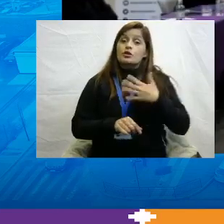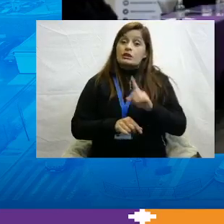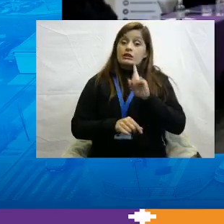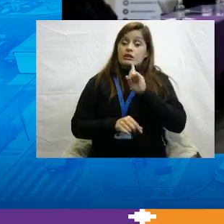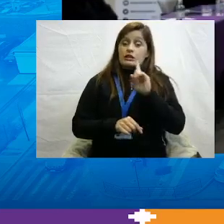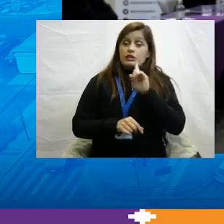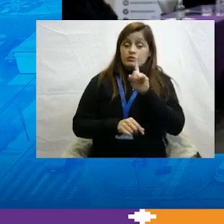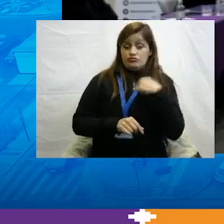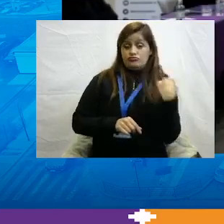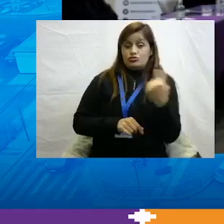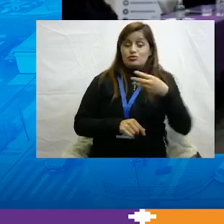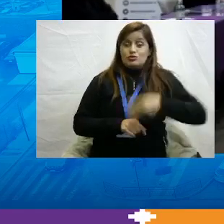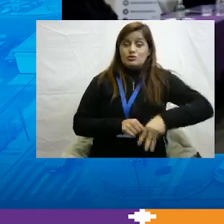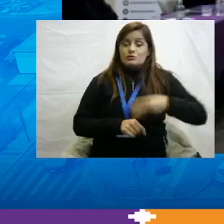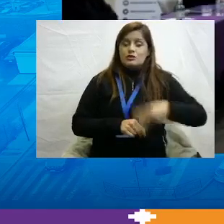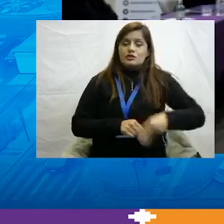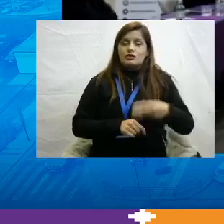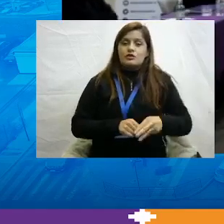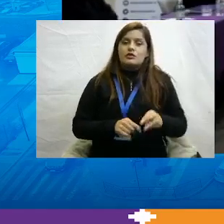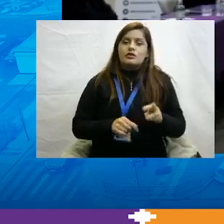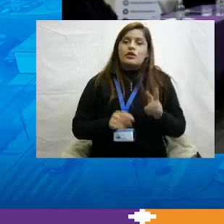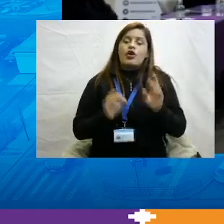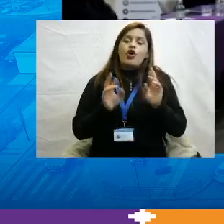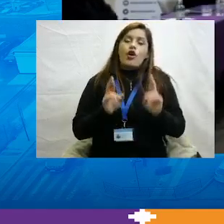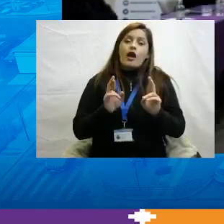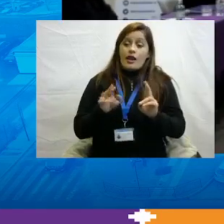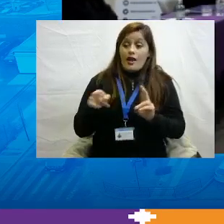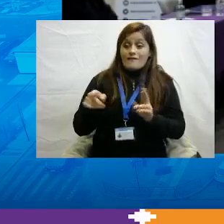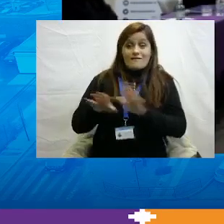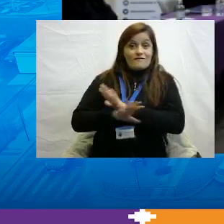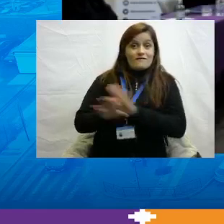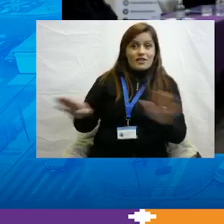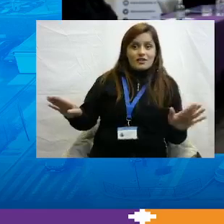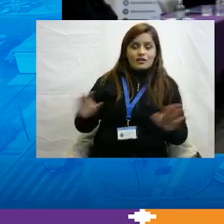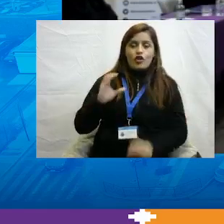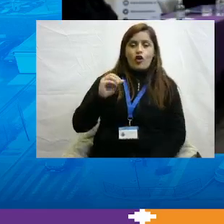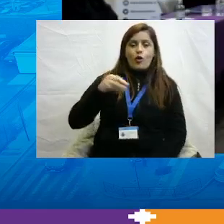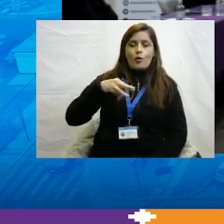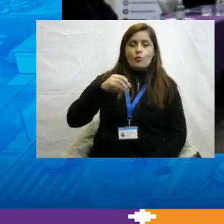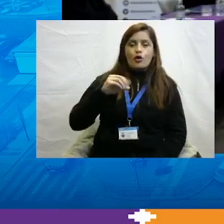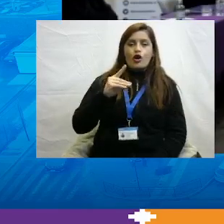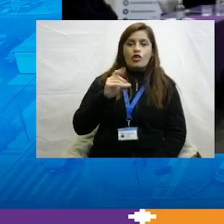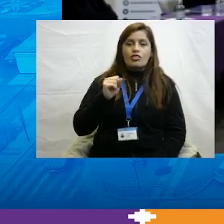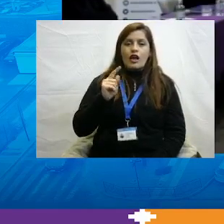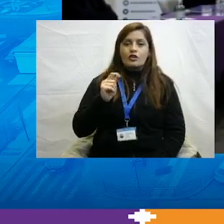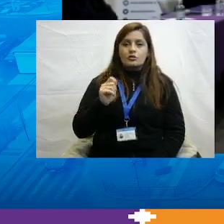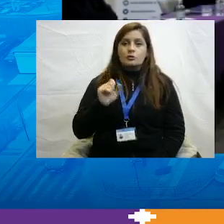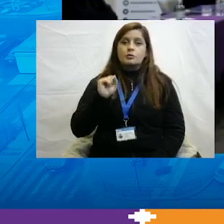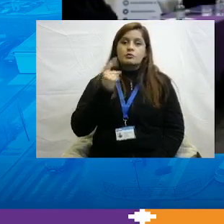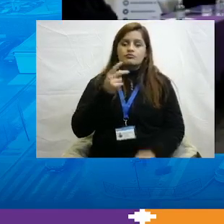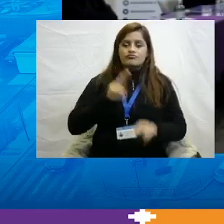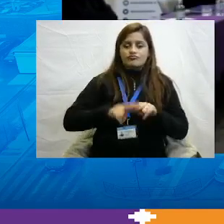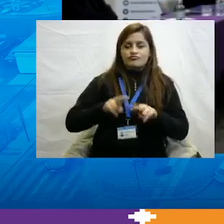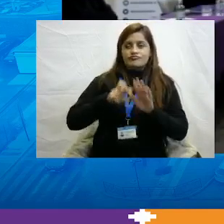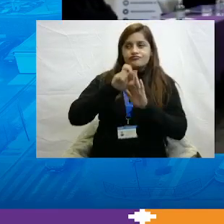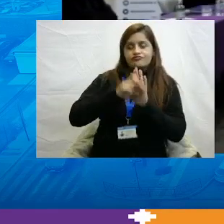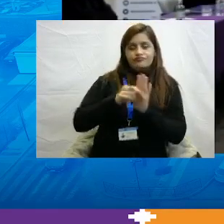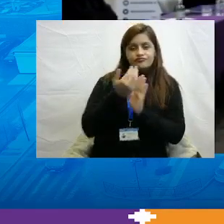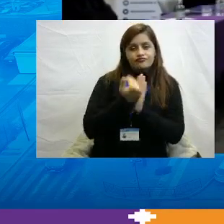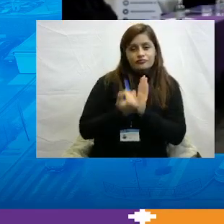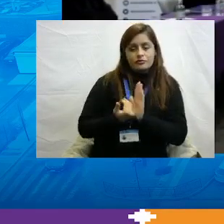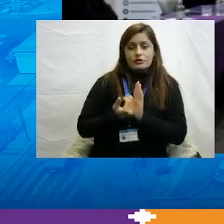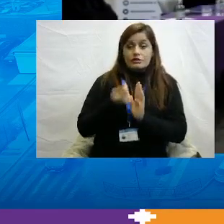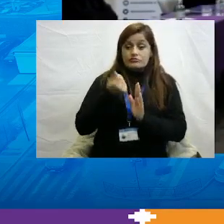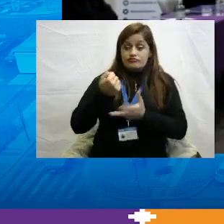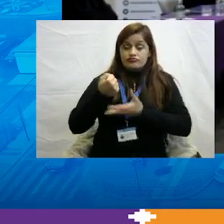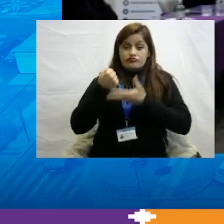nos conviene como municipio tener dar por terminado el comodato, porque así nos permite a nosotros hacer esta gestión de recursos y el día de mañana, cuando estos proyectos